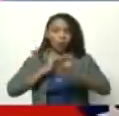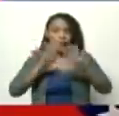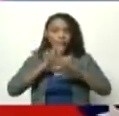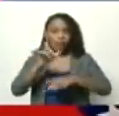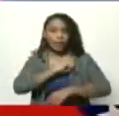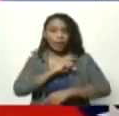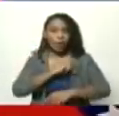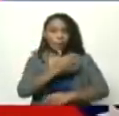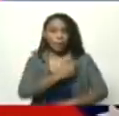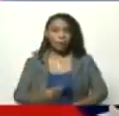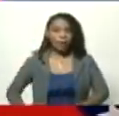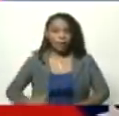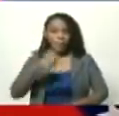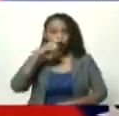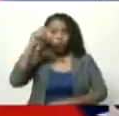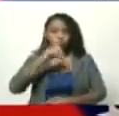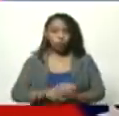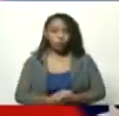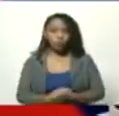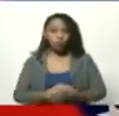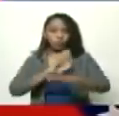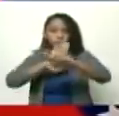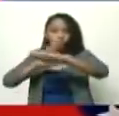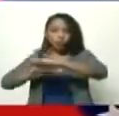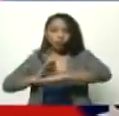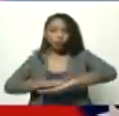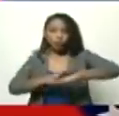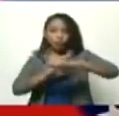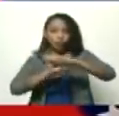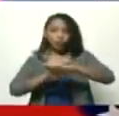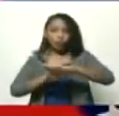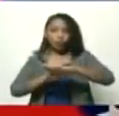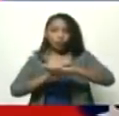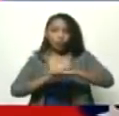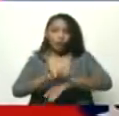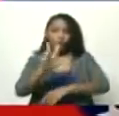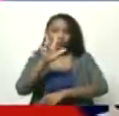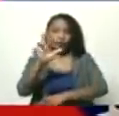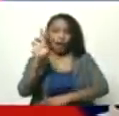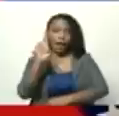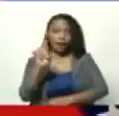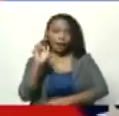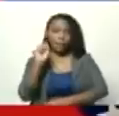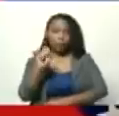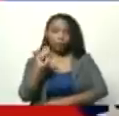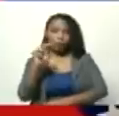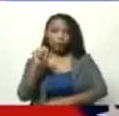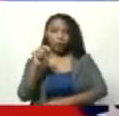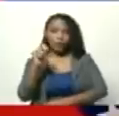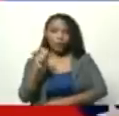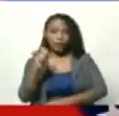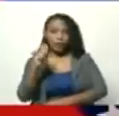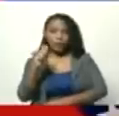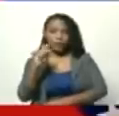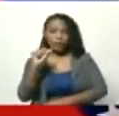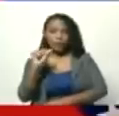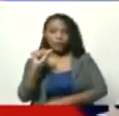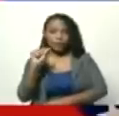presidente Nicolás Maduro llamó a las 3R.net rumbo al 2030.